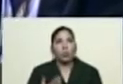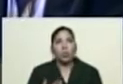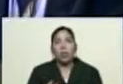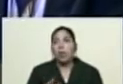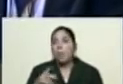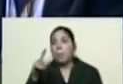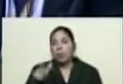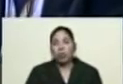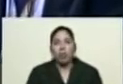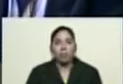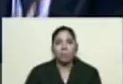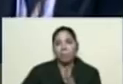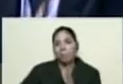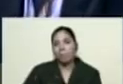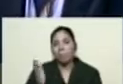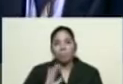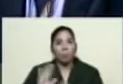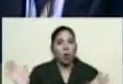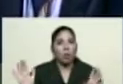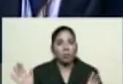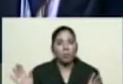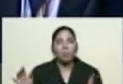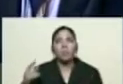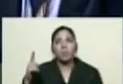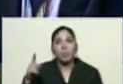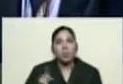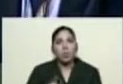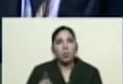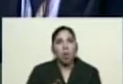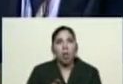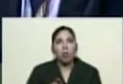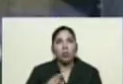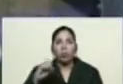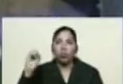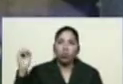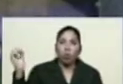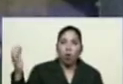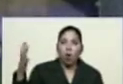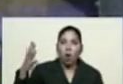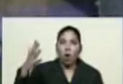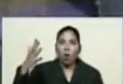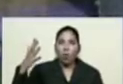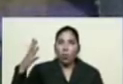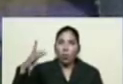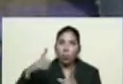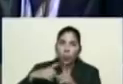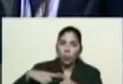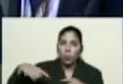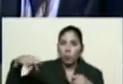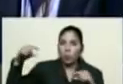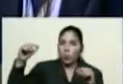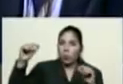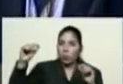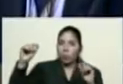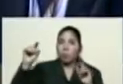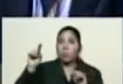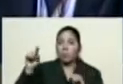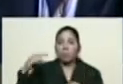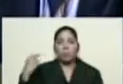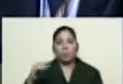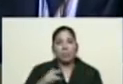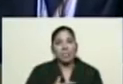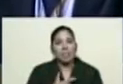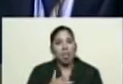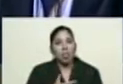revive, hay un sol, una luz que se parece por la época del año también, y hay un sentimiento que,